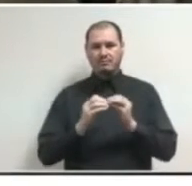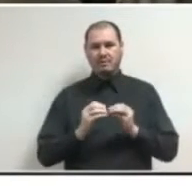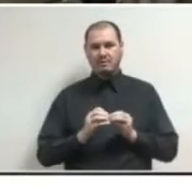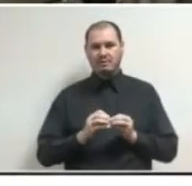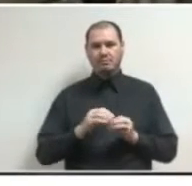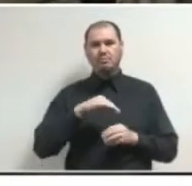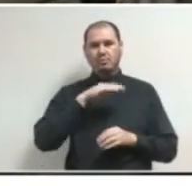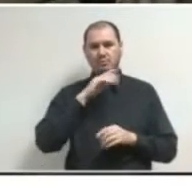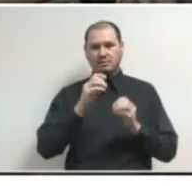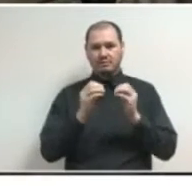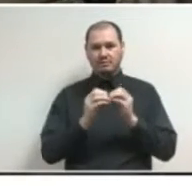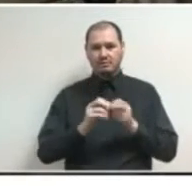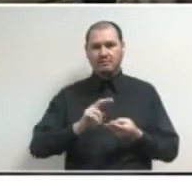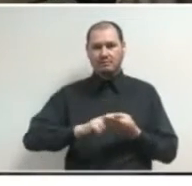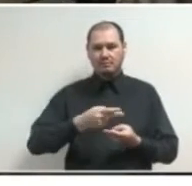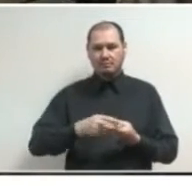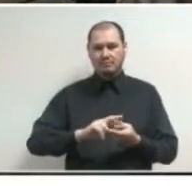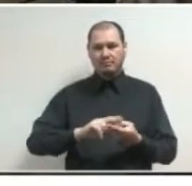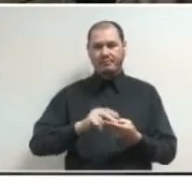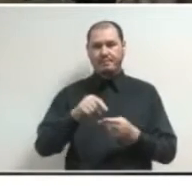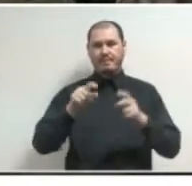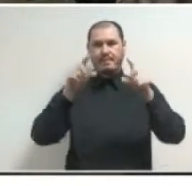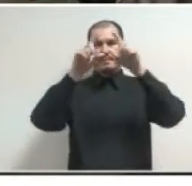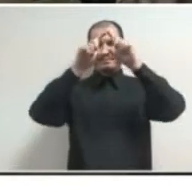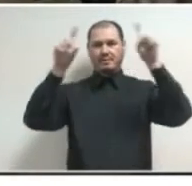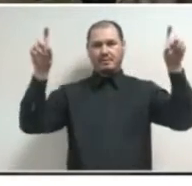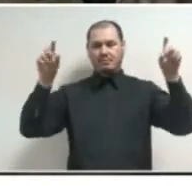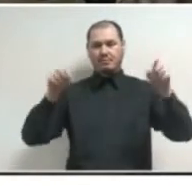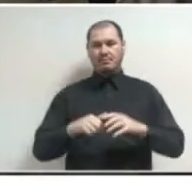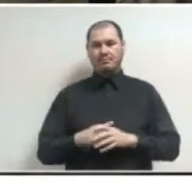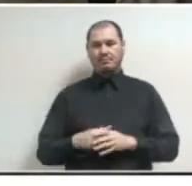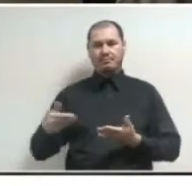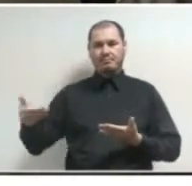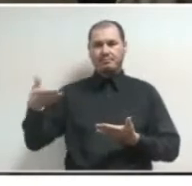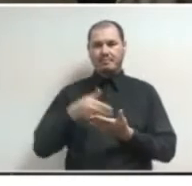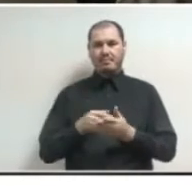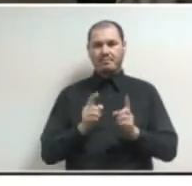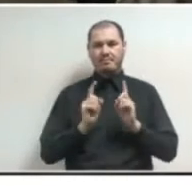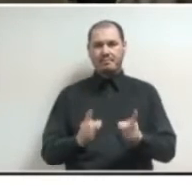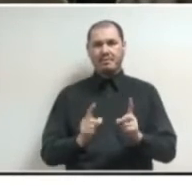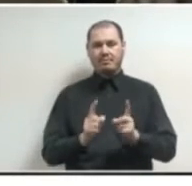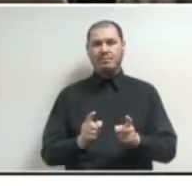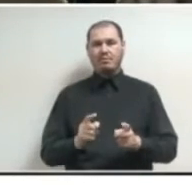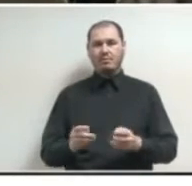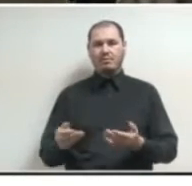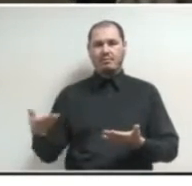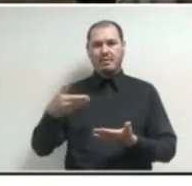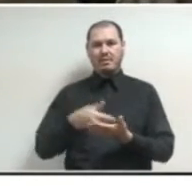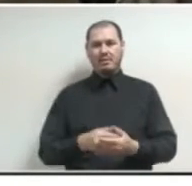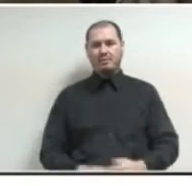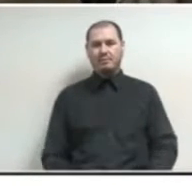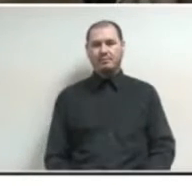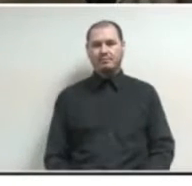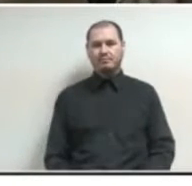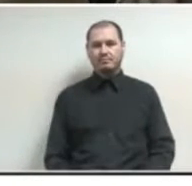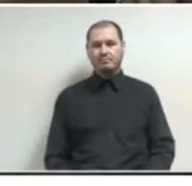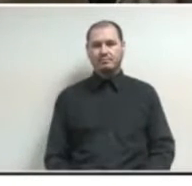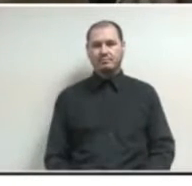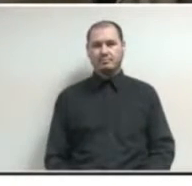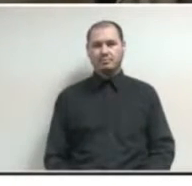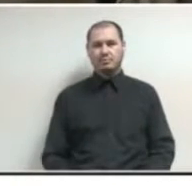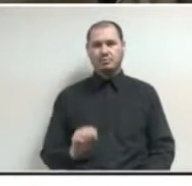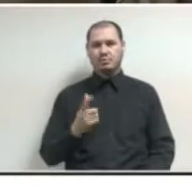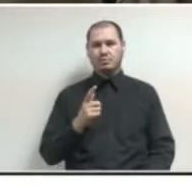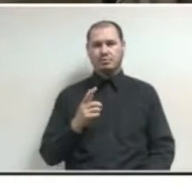y dundujas, yo imagino que ya tratas a. Se guardamos ya Ipucuma, agenda PEU con